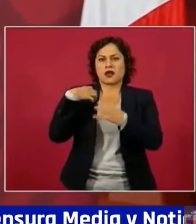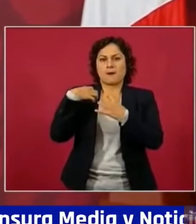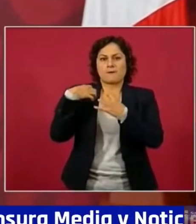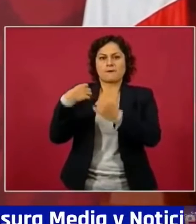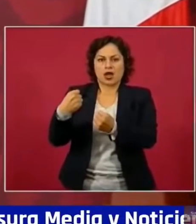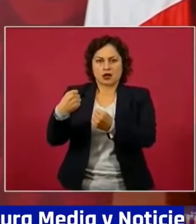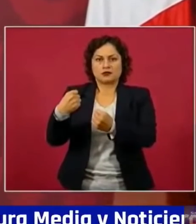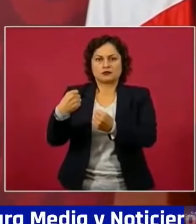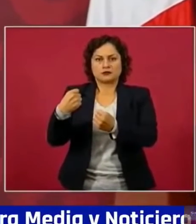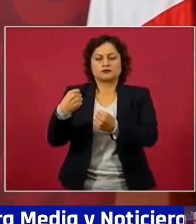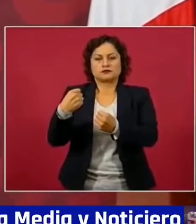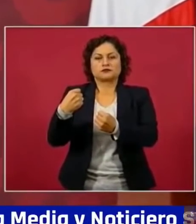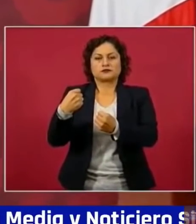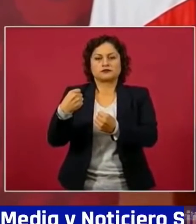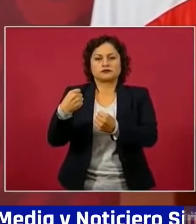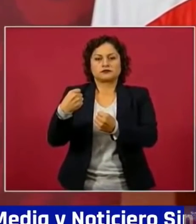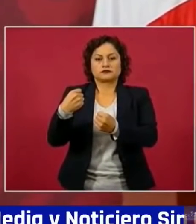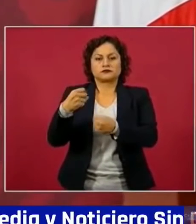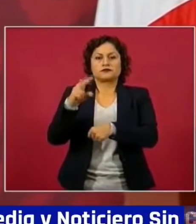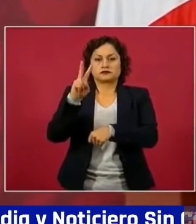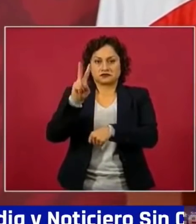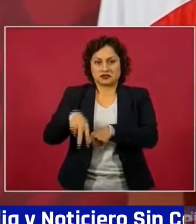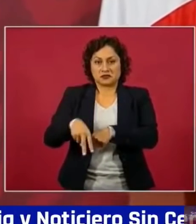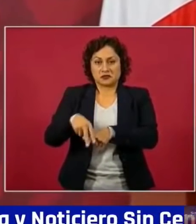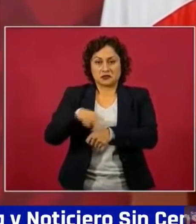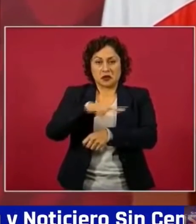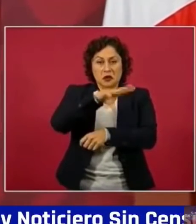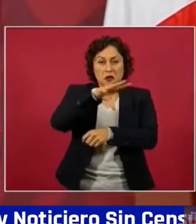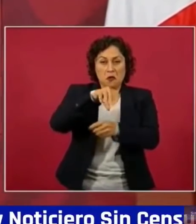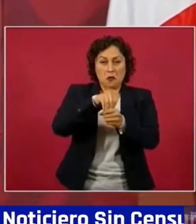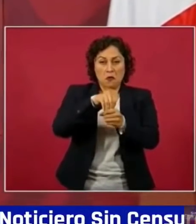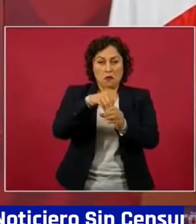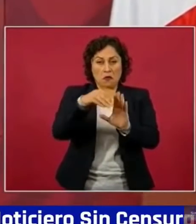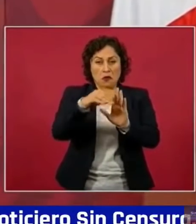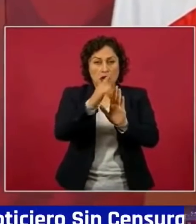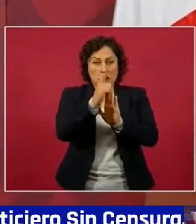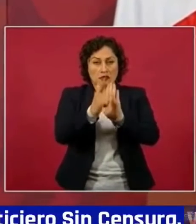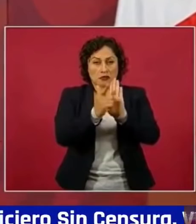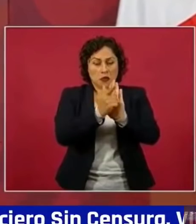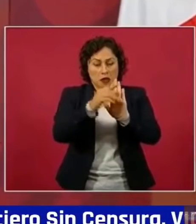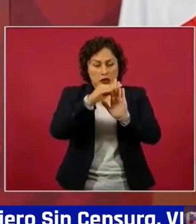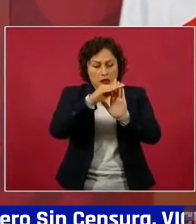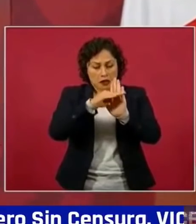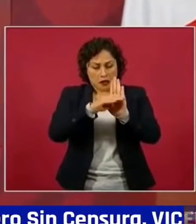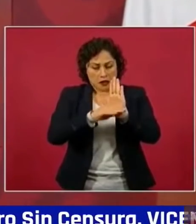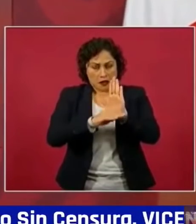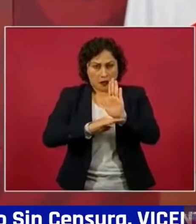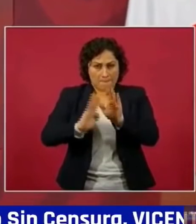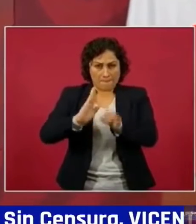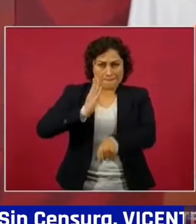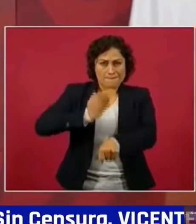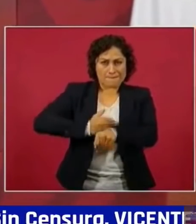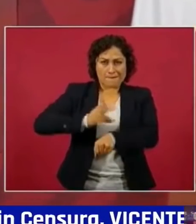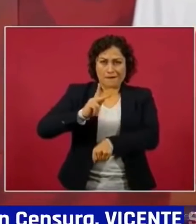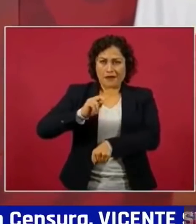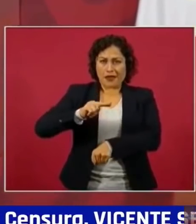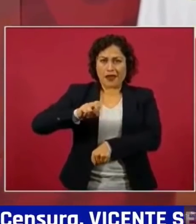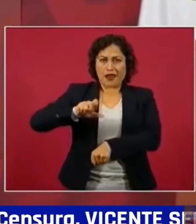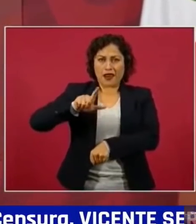me metieron todo el Código Penal, como 11 delitos. Y